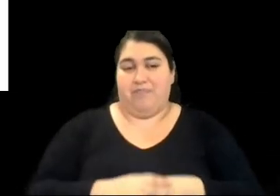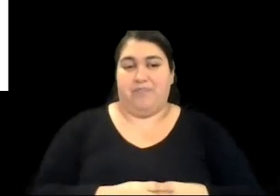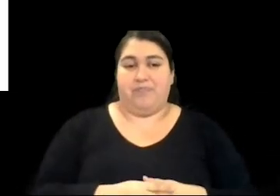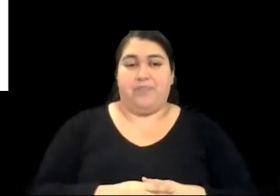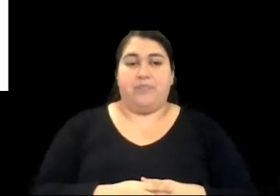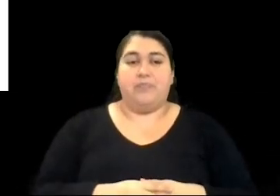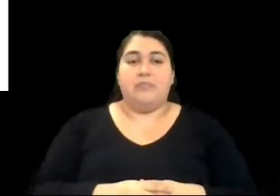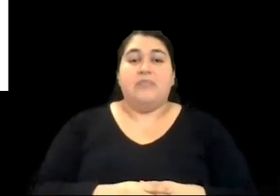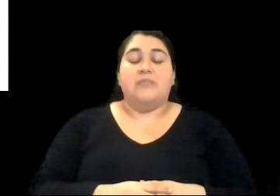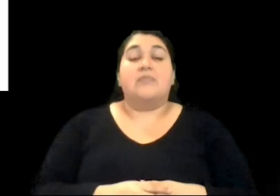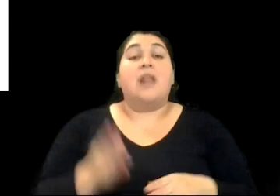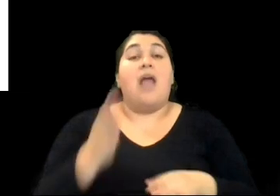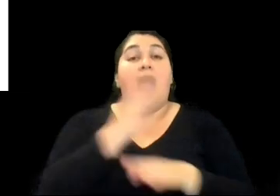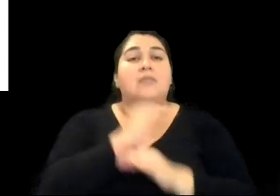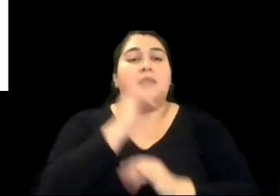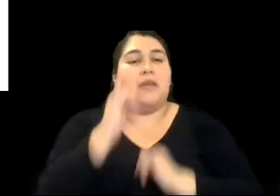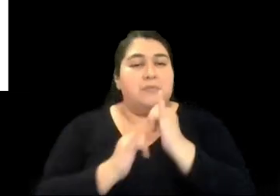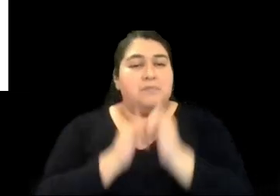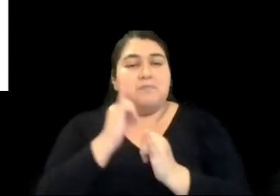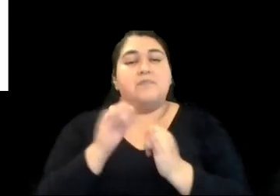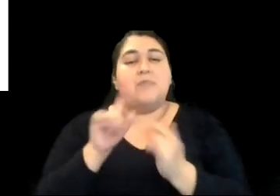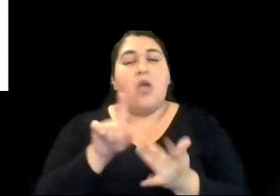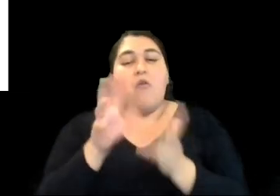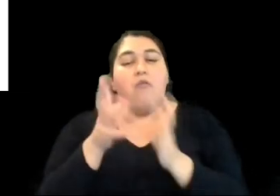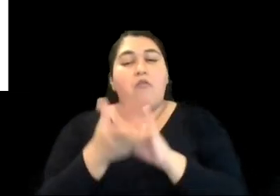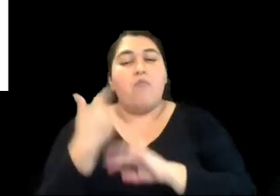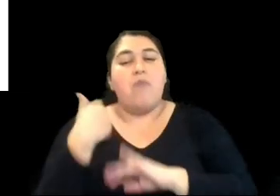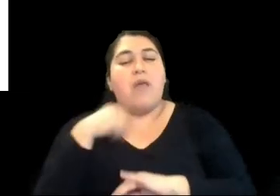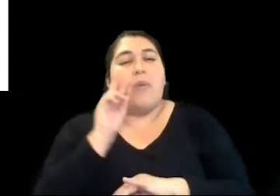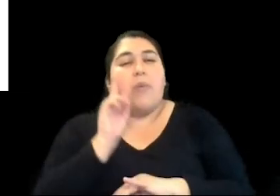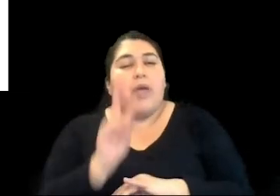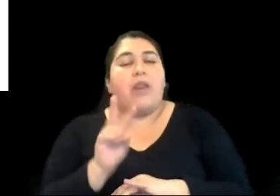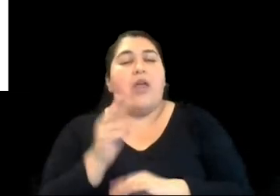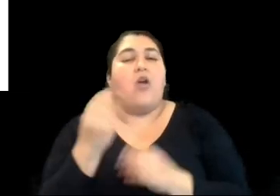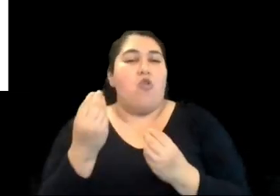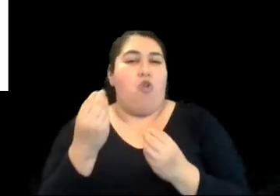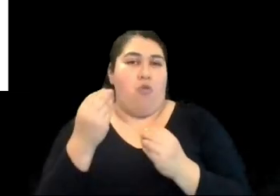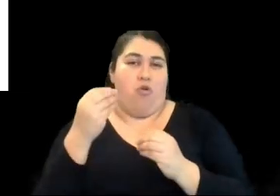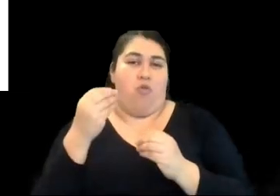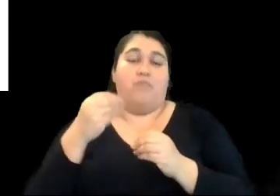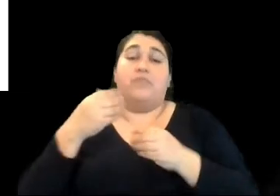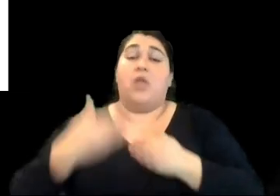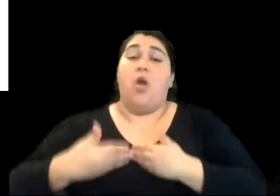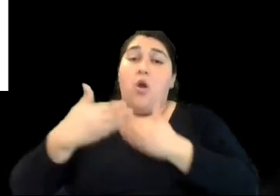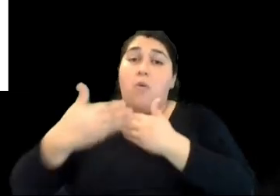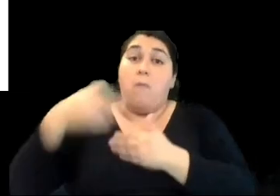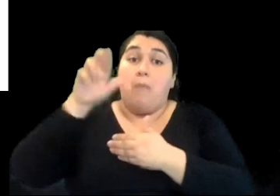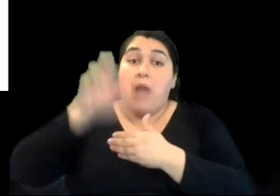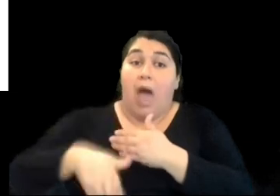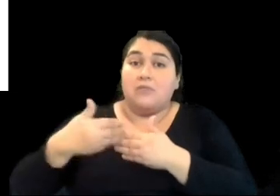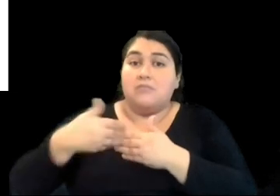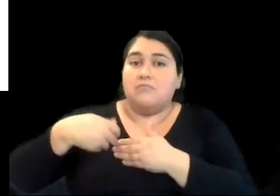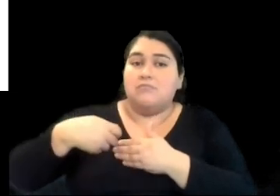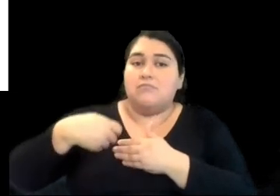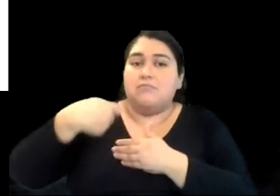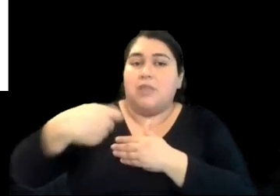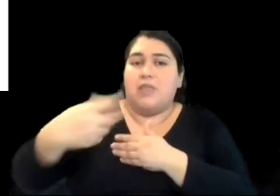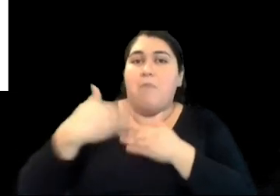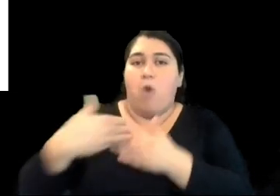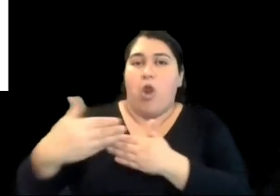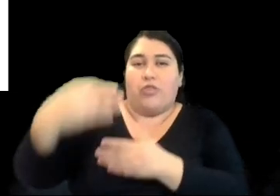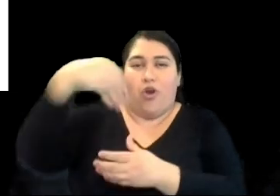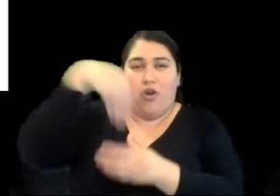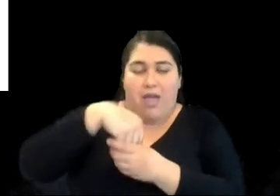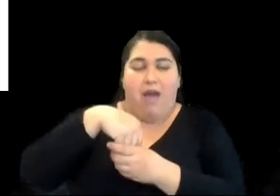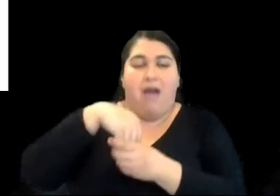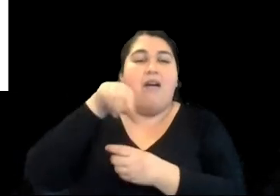Dijimos entonces que en este mecanismo de ver por qué entra la moratoria, también podemos simplificar un poco